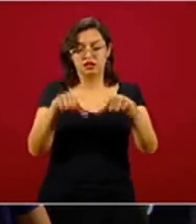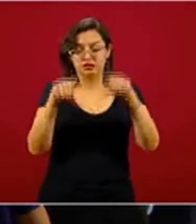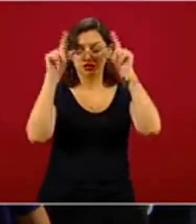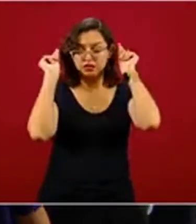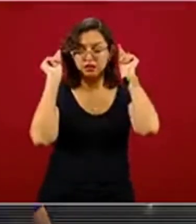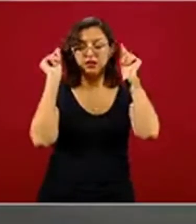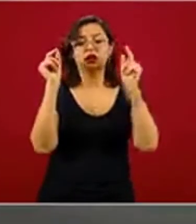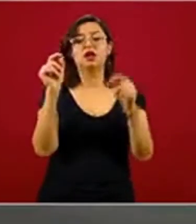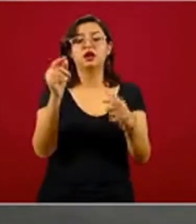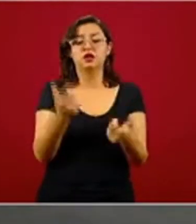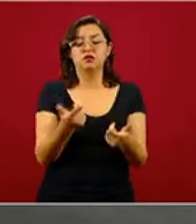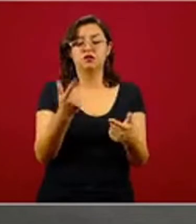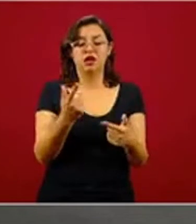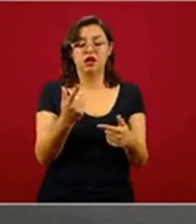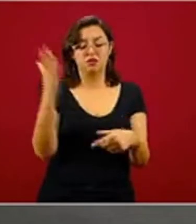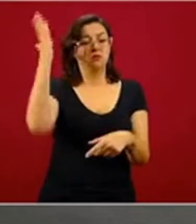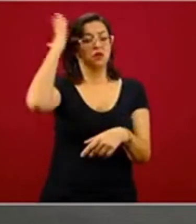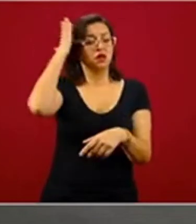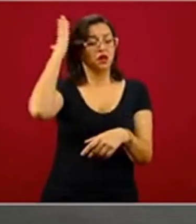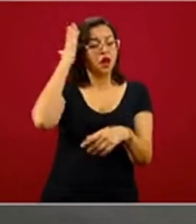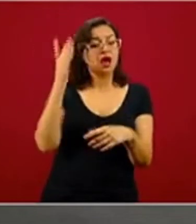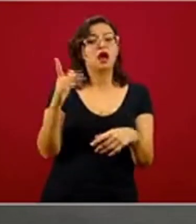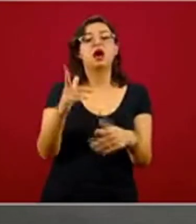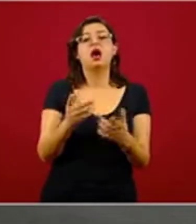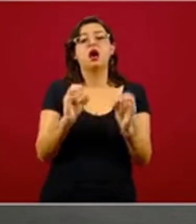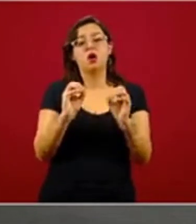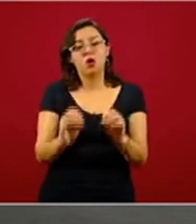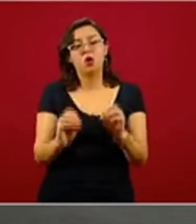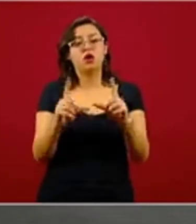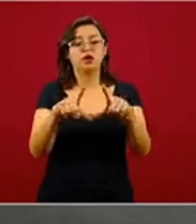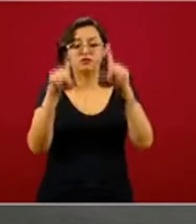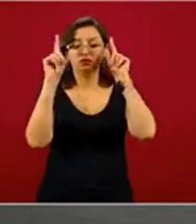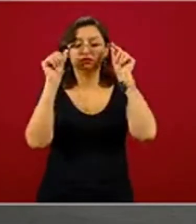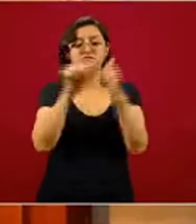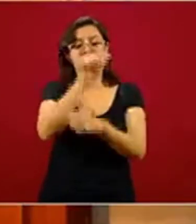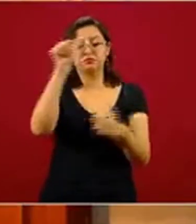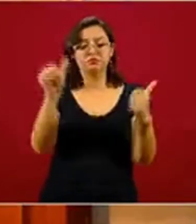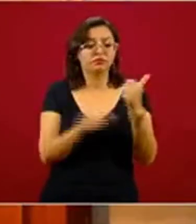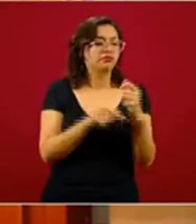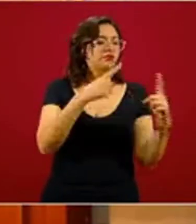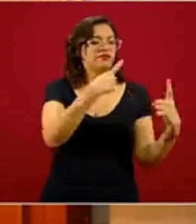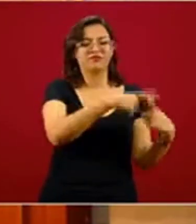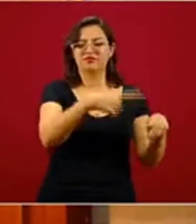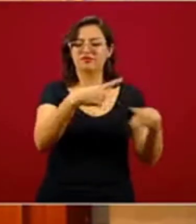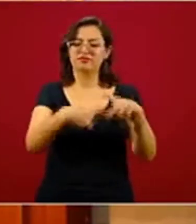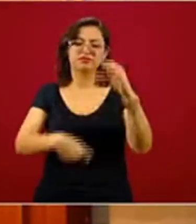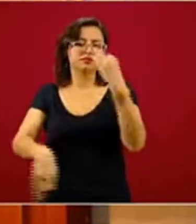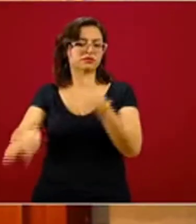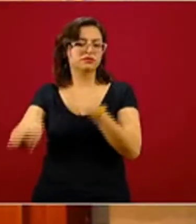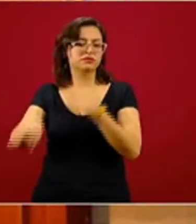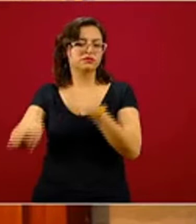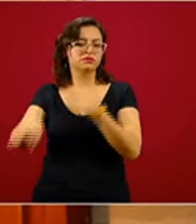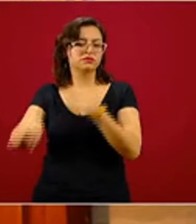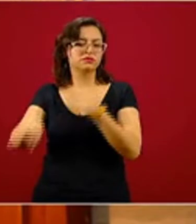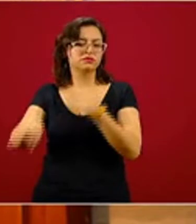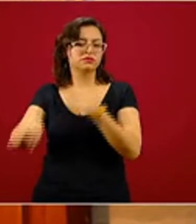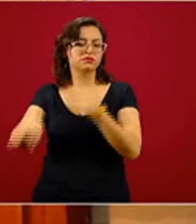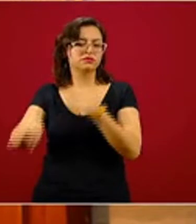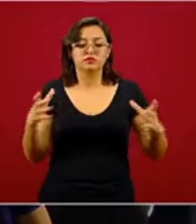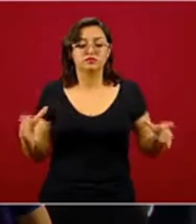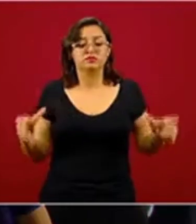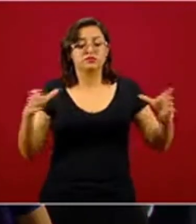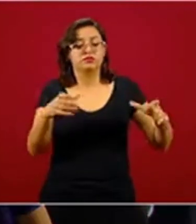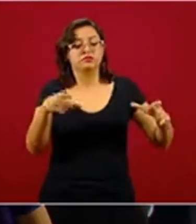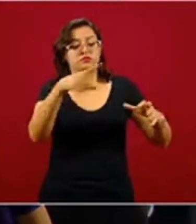auxiliares, enfermeras generales, que también están en estos equipos de apoyo. ¿Por qué ellos? Un hospital es una comunidad enorme, pero ellos son los